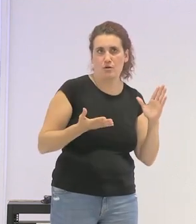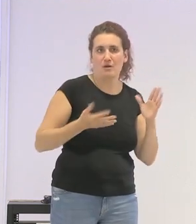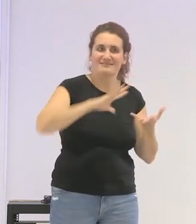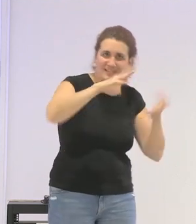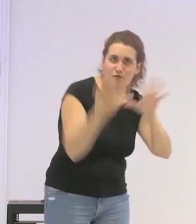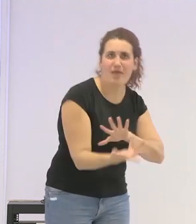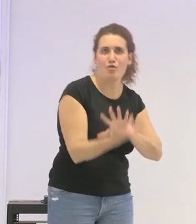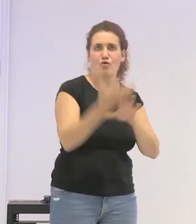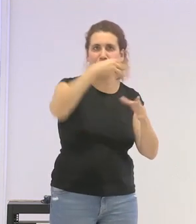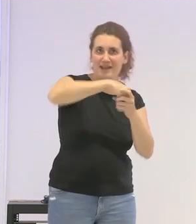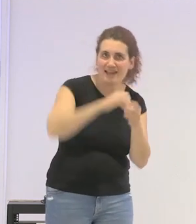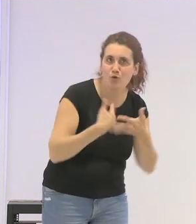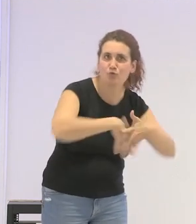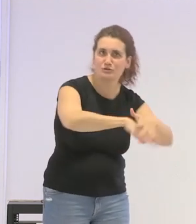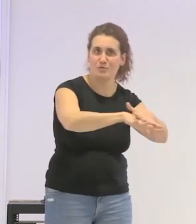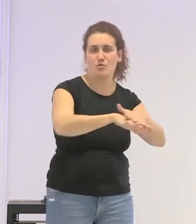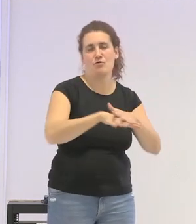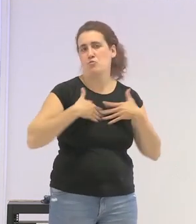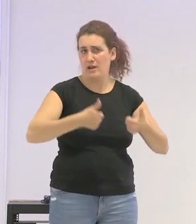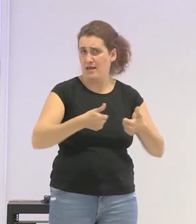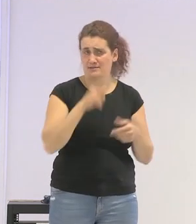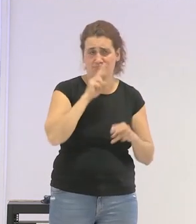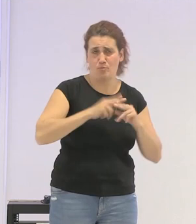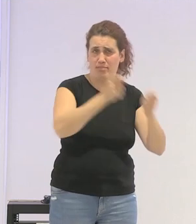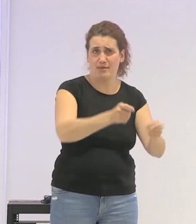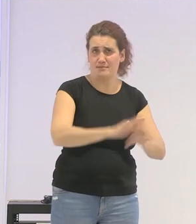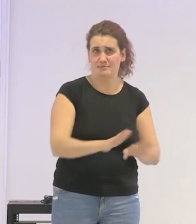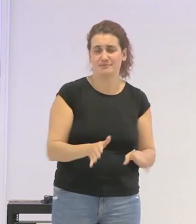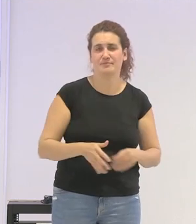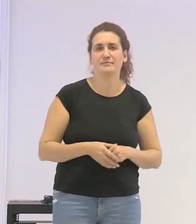transformador, inclusivo, no sé, como queráis, ¿no? Pero bueno, en cualquier caso,